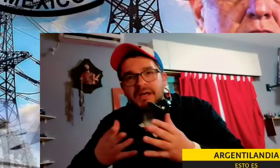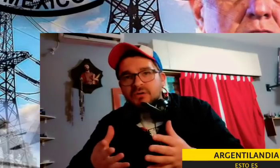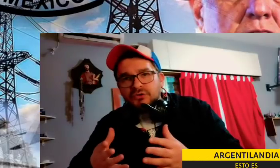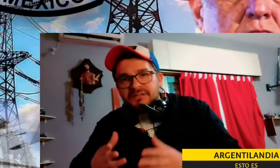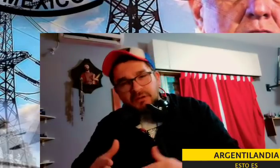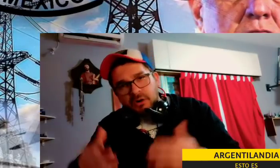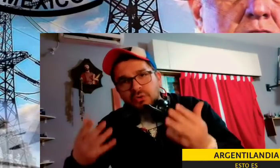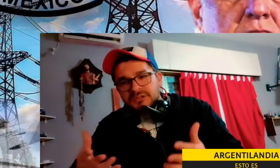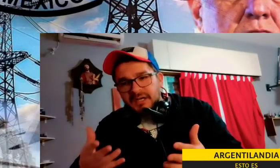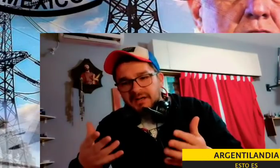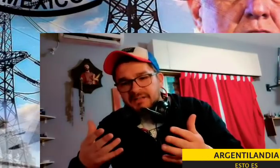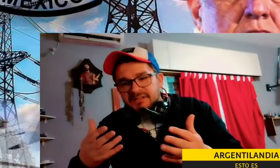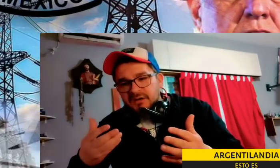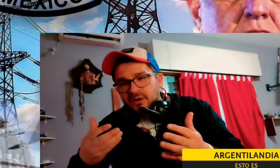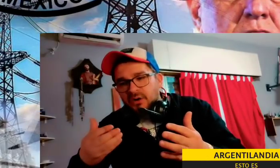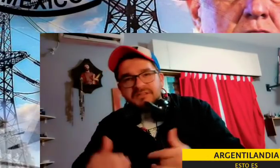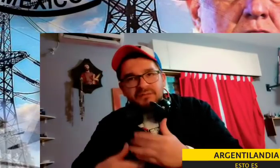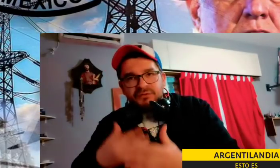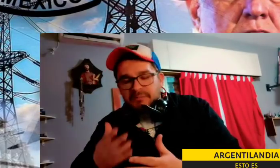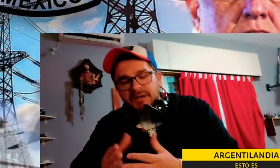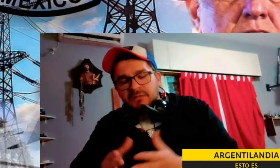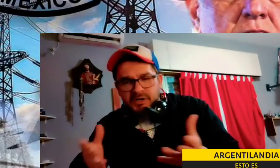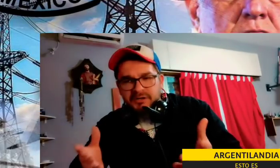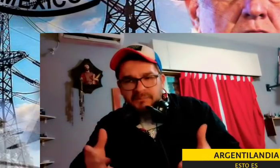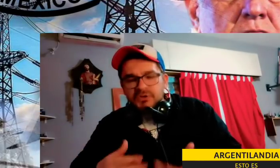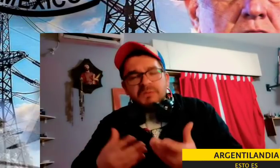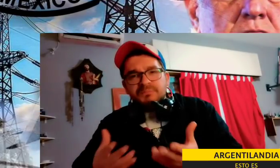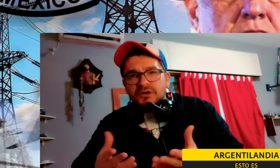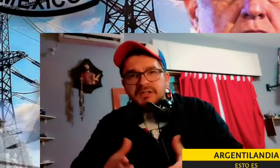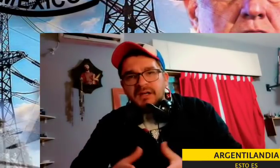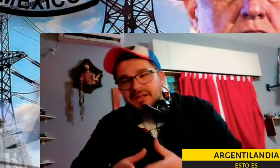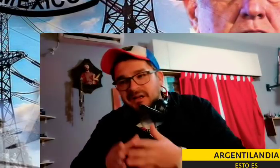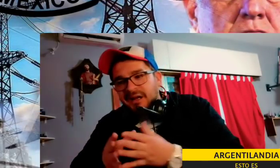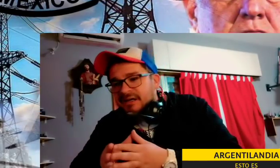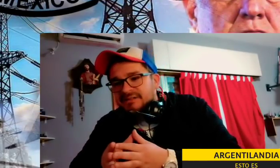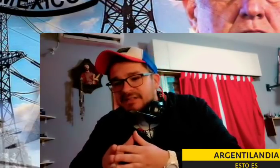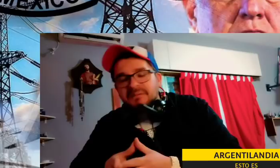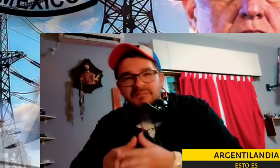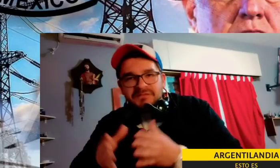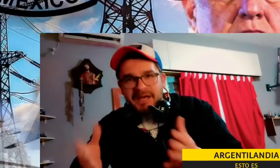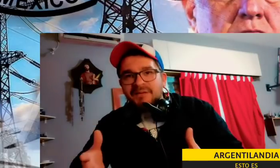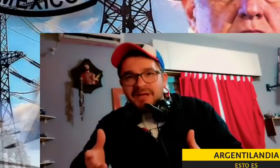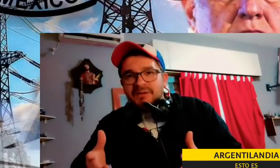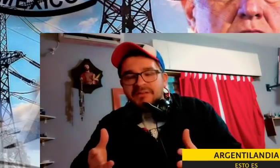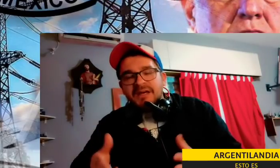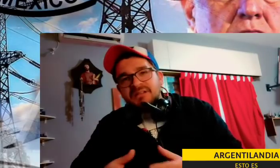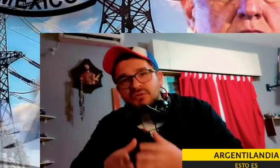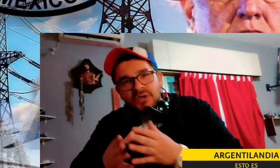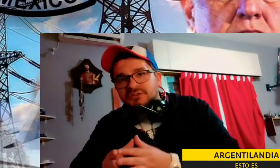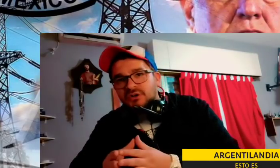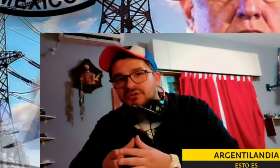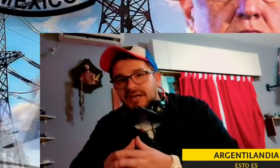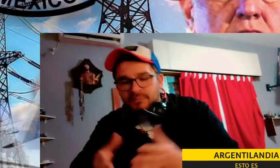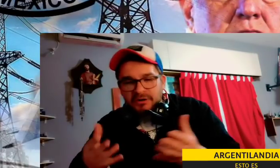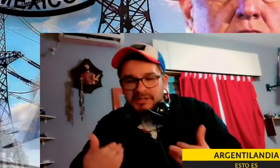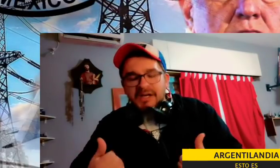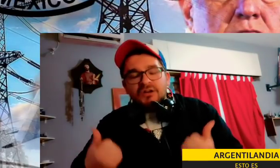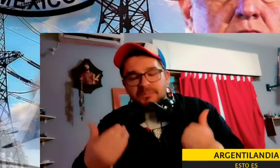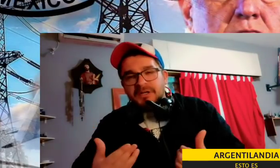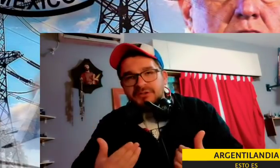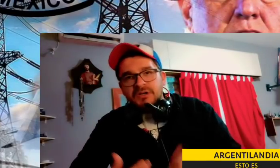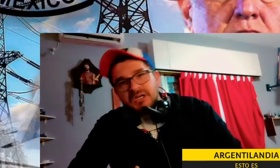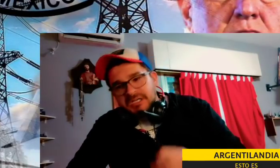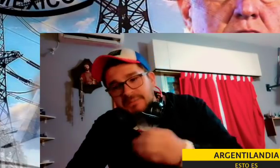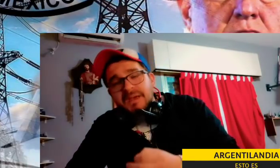o las buenas cosas, ocultarlas o desinformar, bueno, no importa, la gente sabe la verdad, no es tonta, el